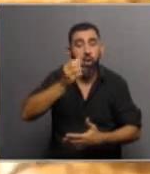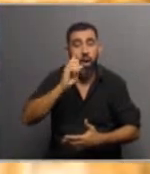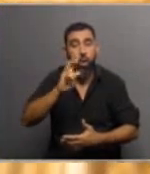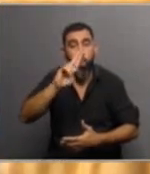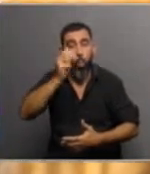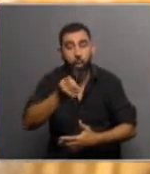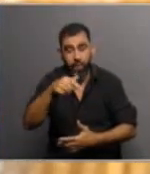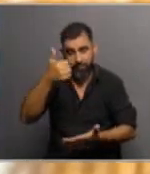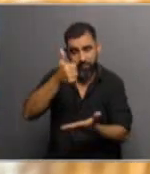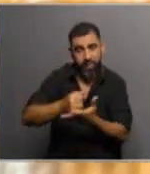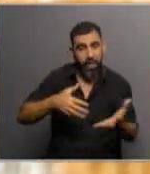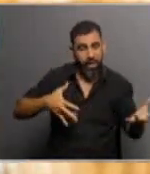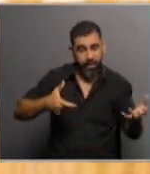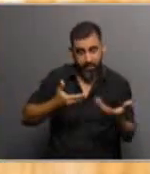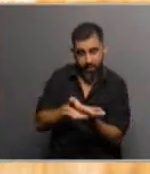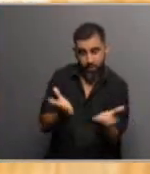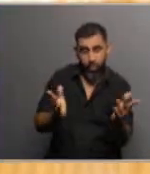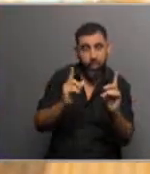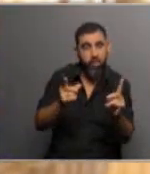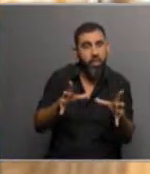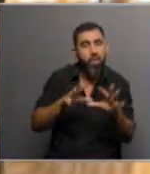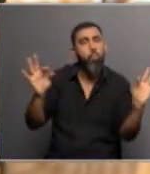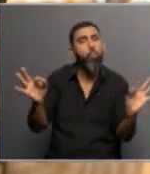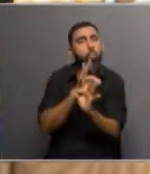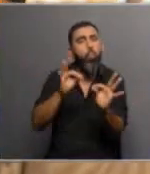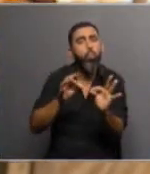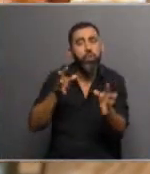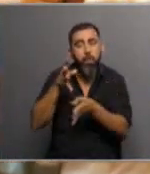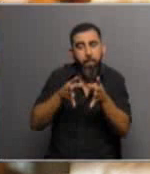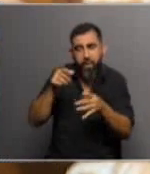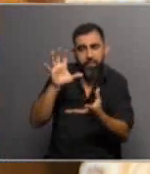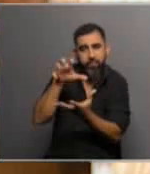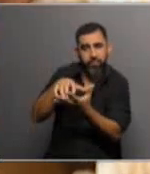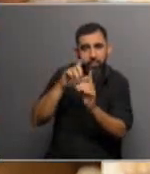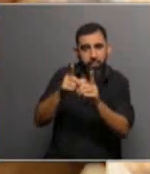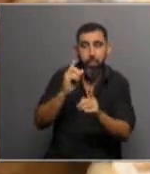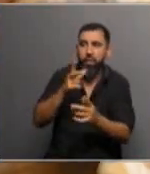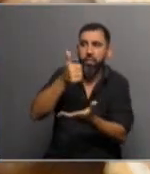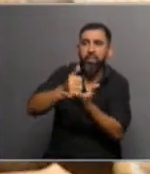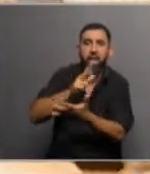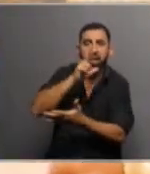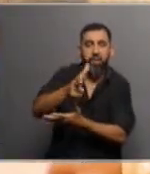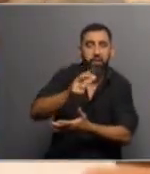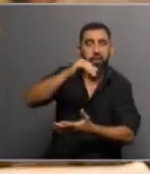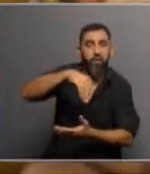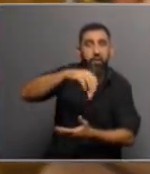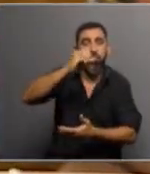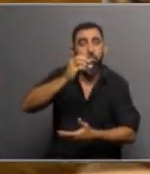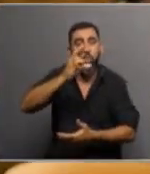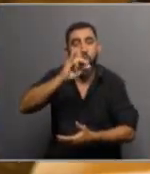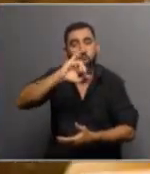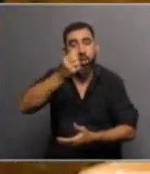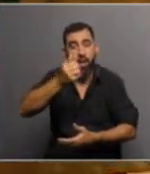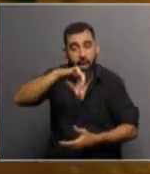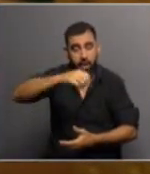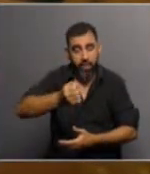guitarra acá que era la vamos a estar mostrando y con su equipo de música acá acá atrás pero estamos con sus hijas con moriana y con